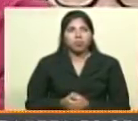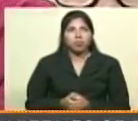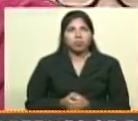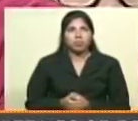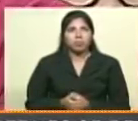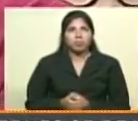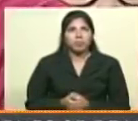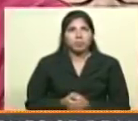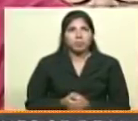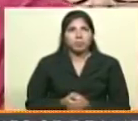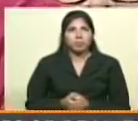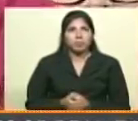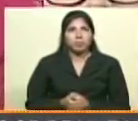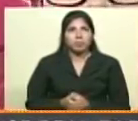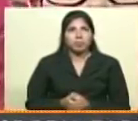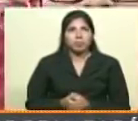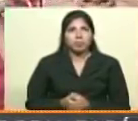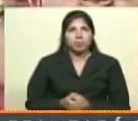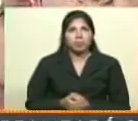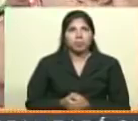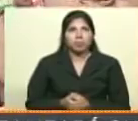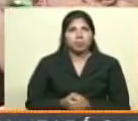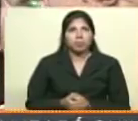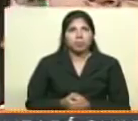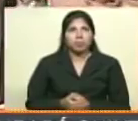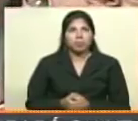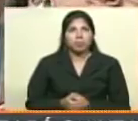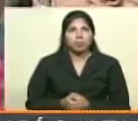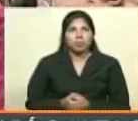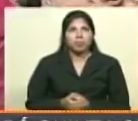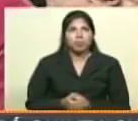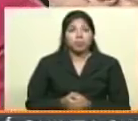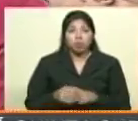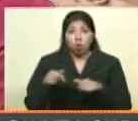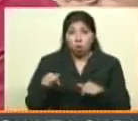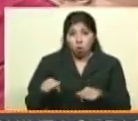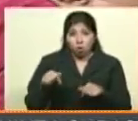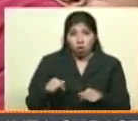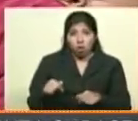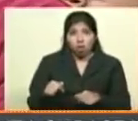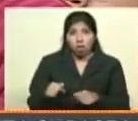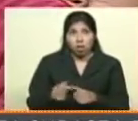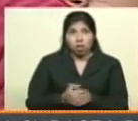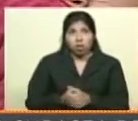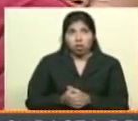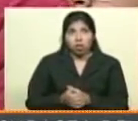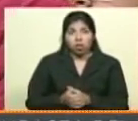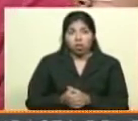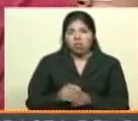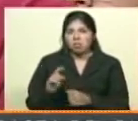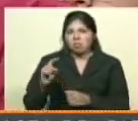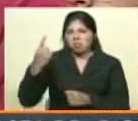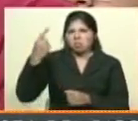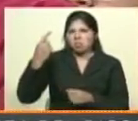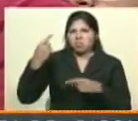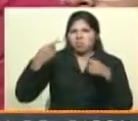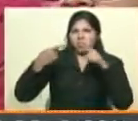encarna la lucha de todo un pueblo por la independencia. Hoy la contradicción principal